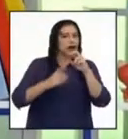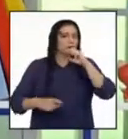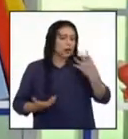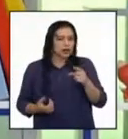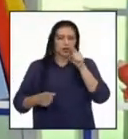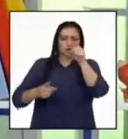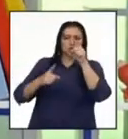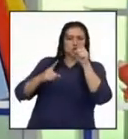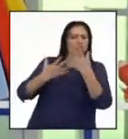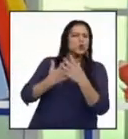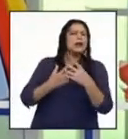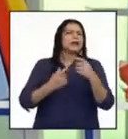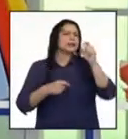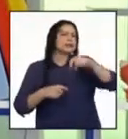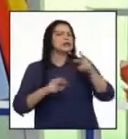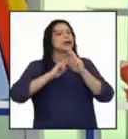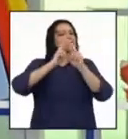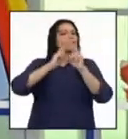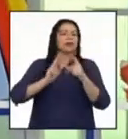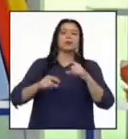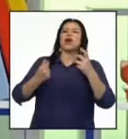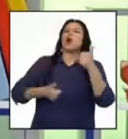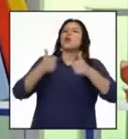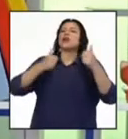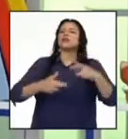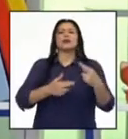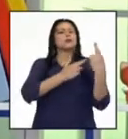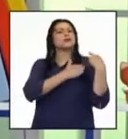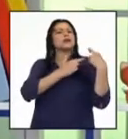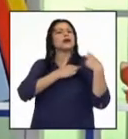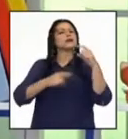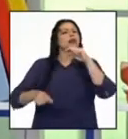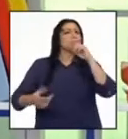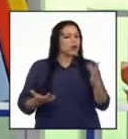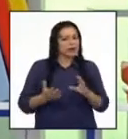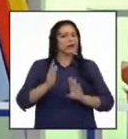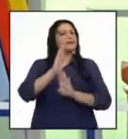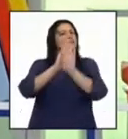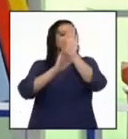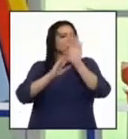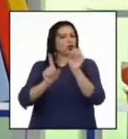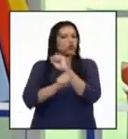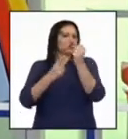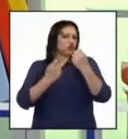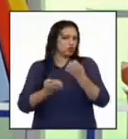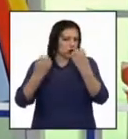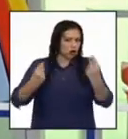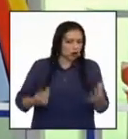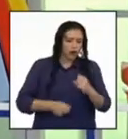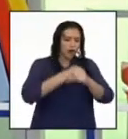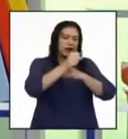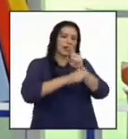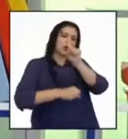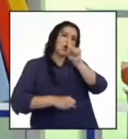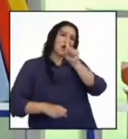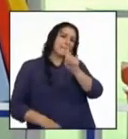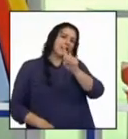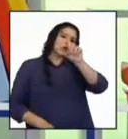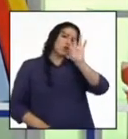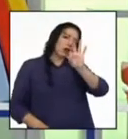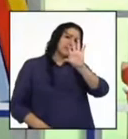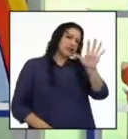debes responder a la pregunta: ¿cuál ha sido el papel de las mujeres en el desarrollo socioeconómico de nuestro país entre 1955